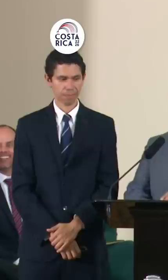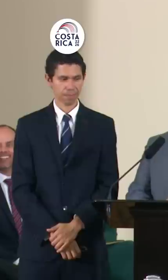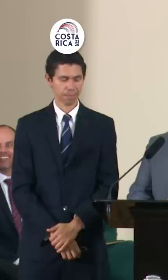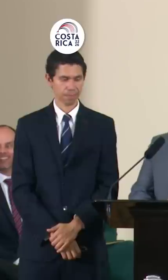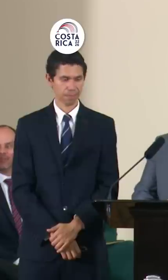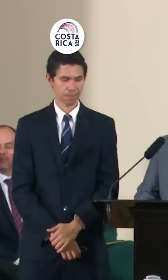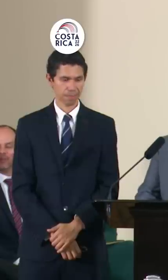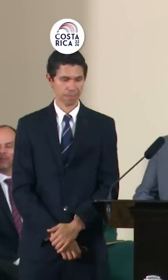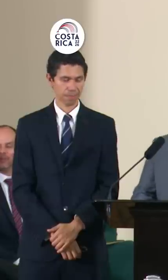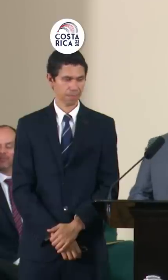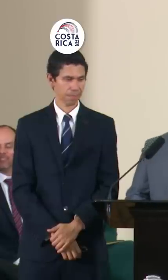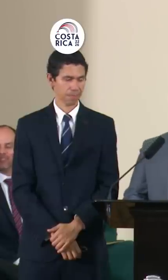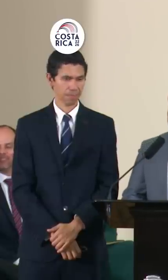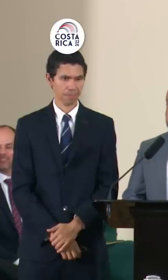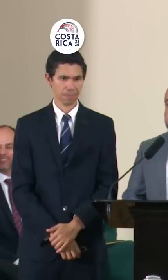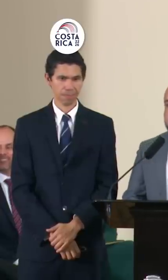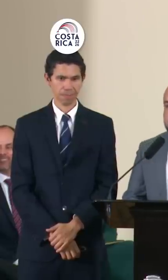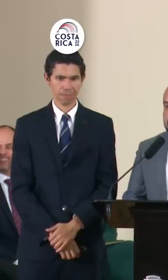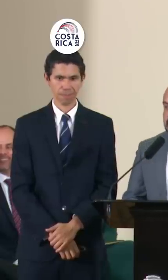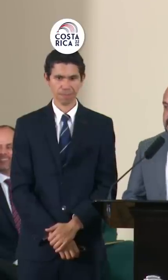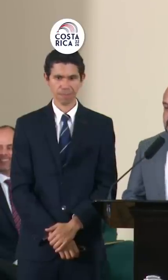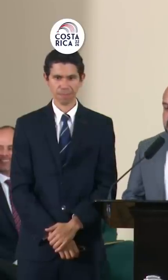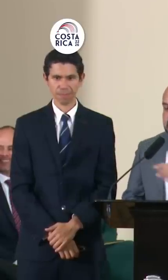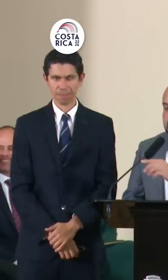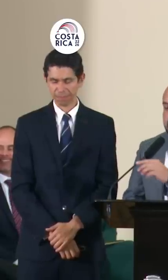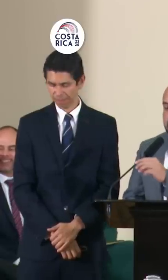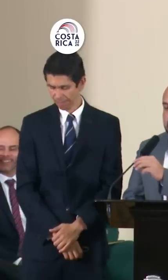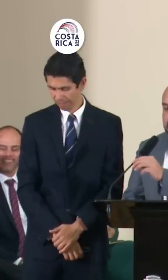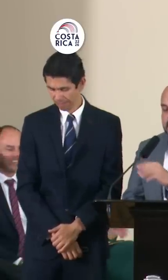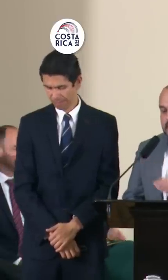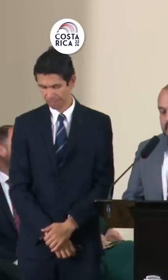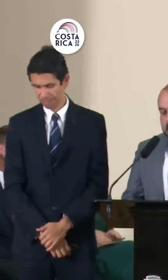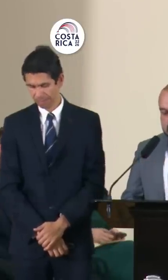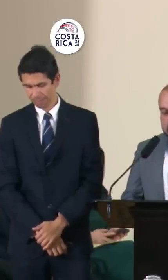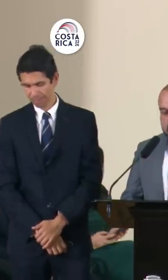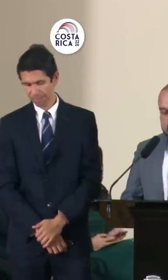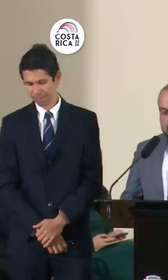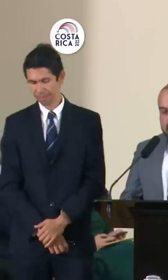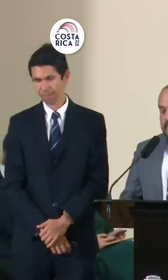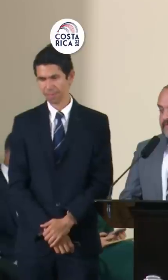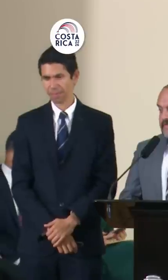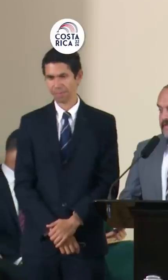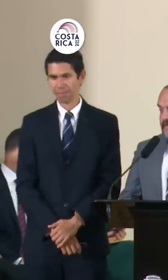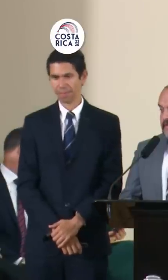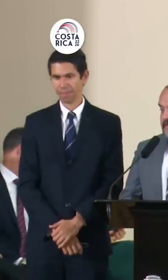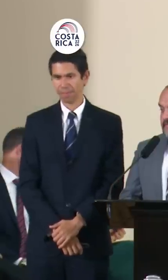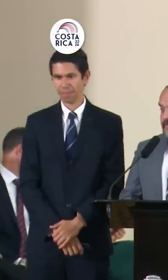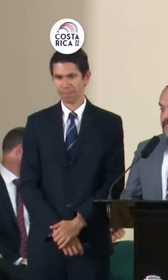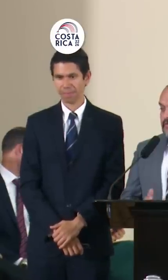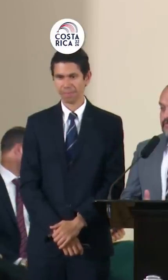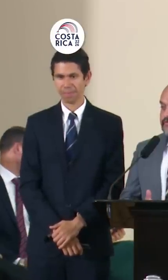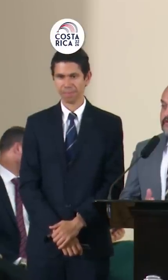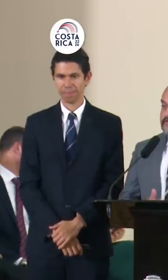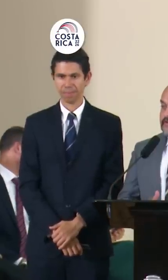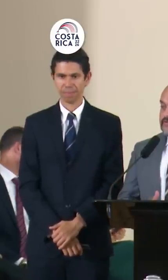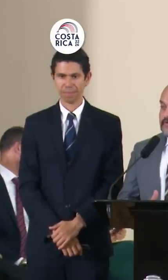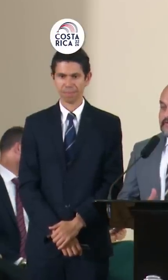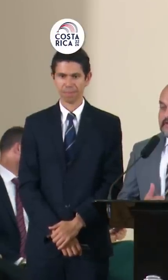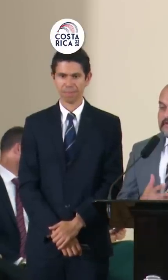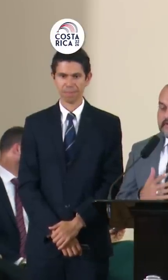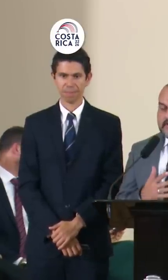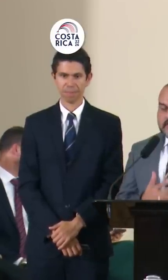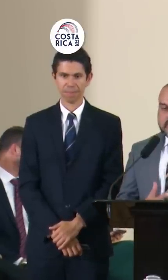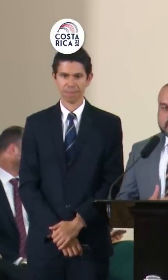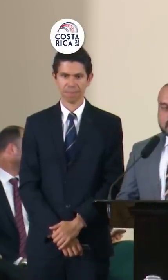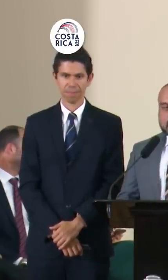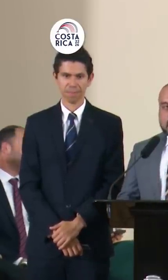ustedes entienden. Adelante, don Alejandro. Muchas gracias. Tal cual lo menciona don Luis, fuimos juntos a la zona